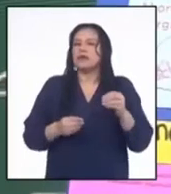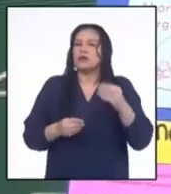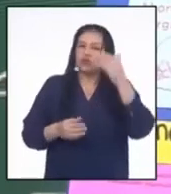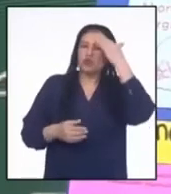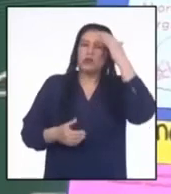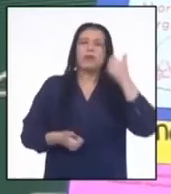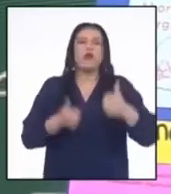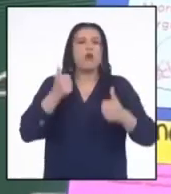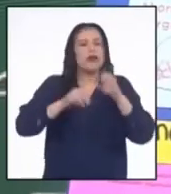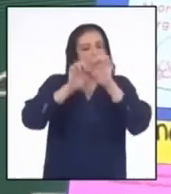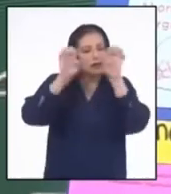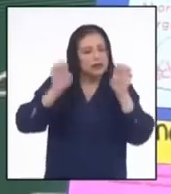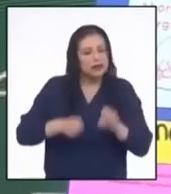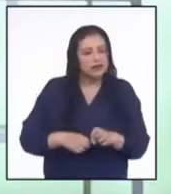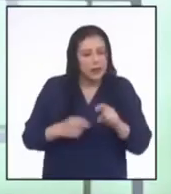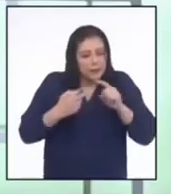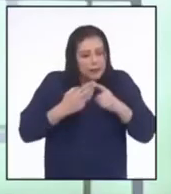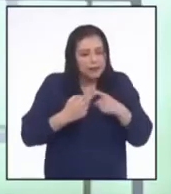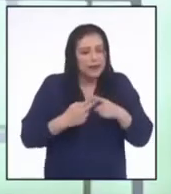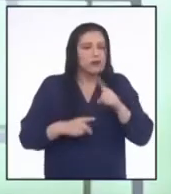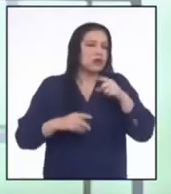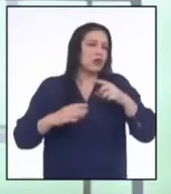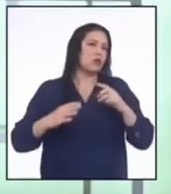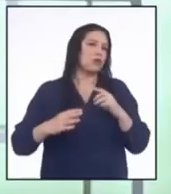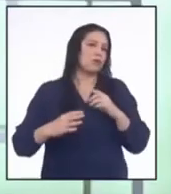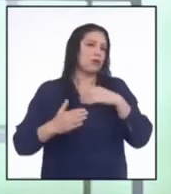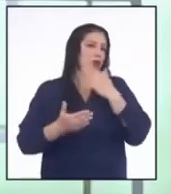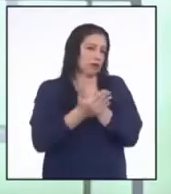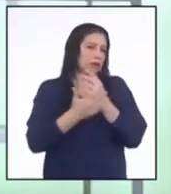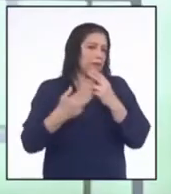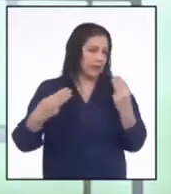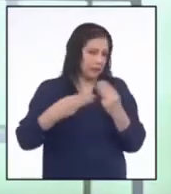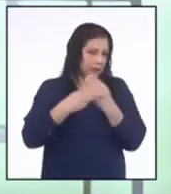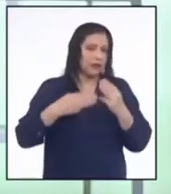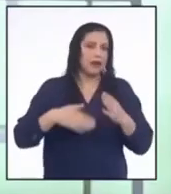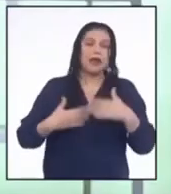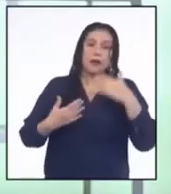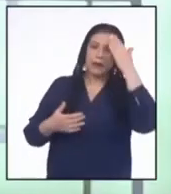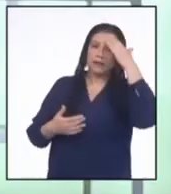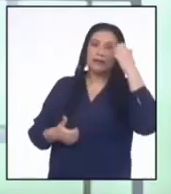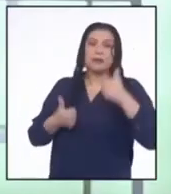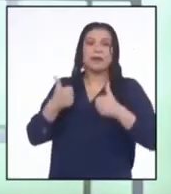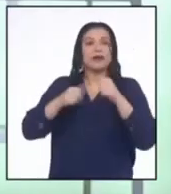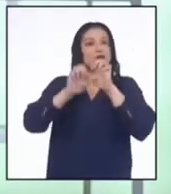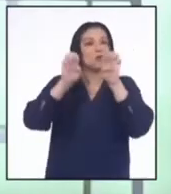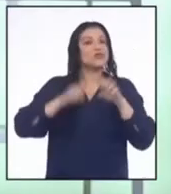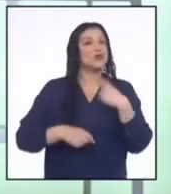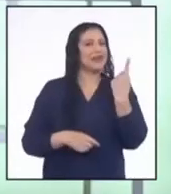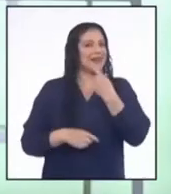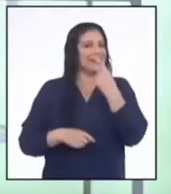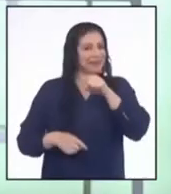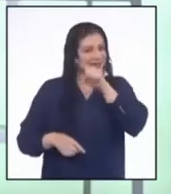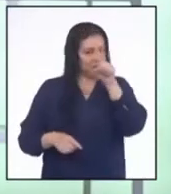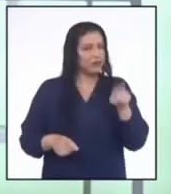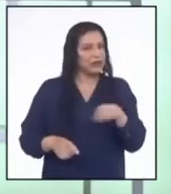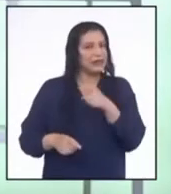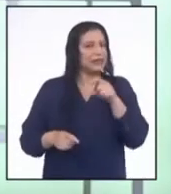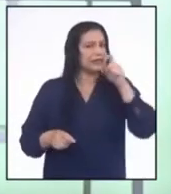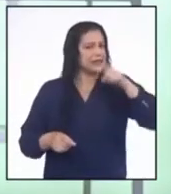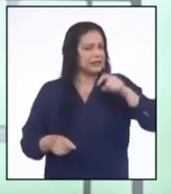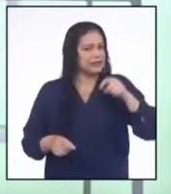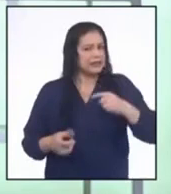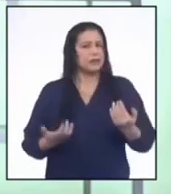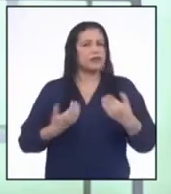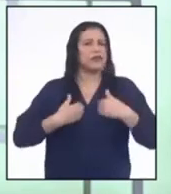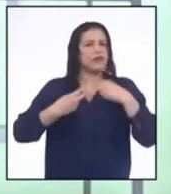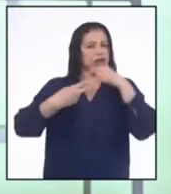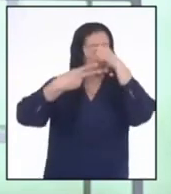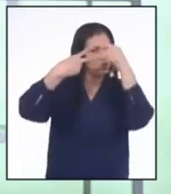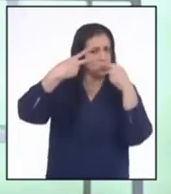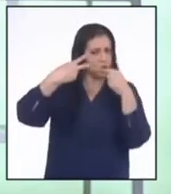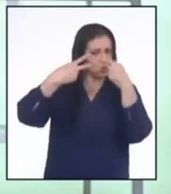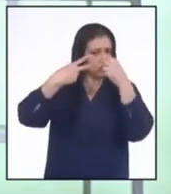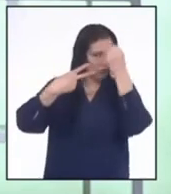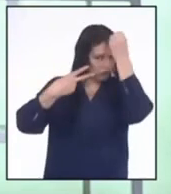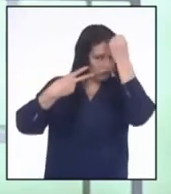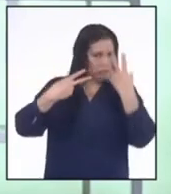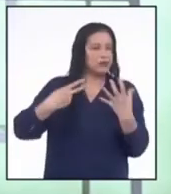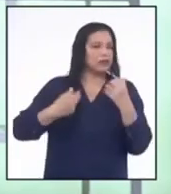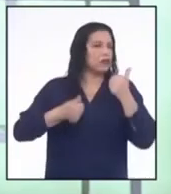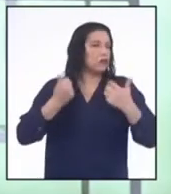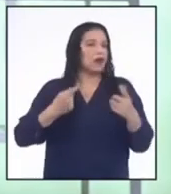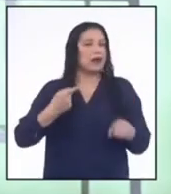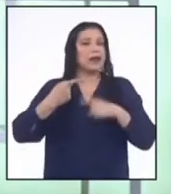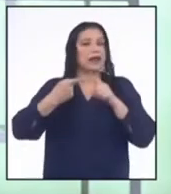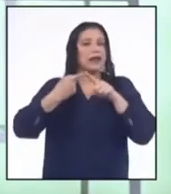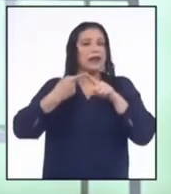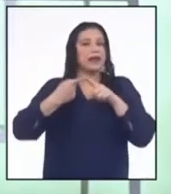ecuaciones partiendo de una situación. Para determinar la ecuación general de la circunferencia es importante tener 2 datos esenciales: